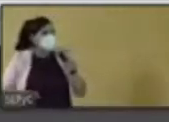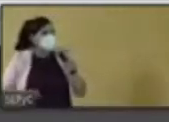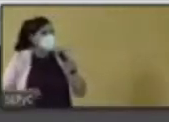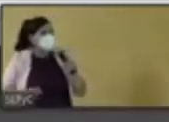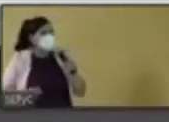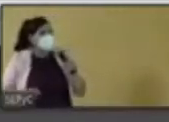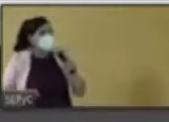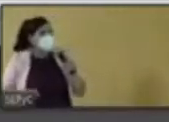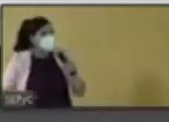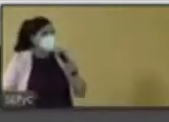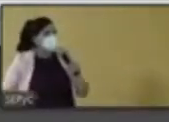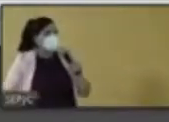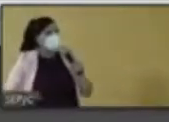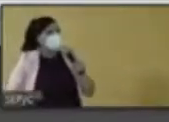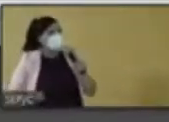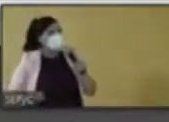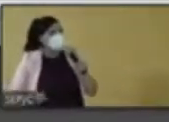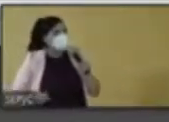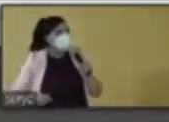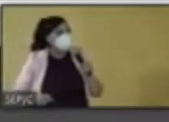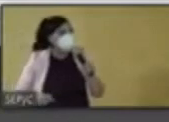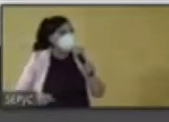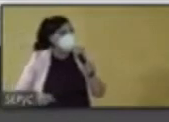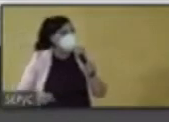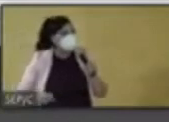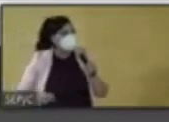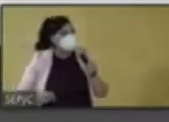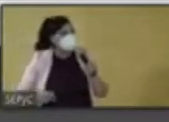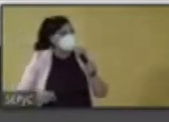apartado que corresponda e insertando la información.